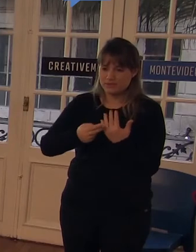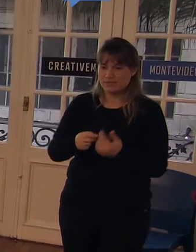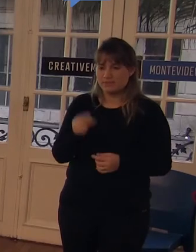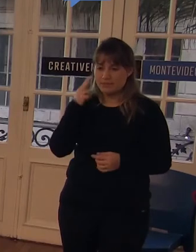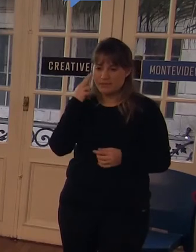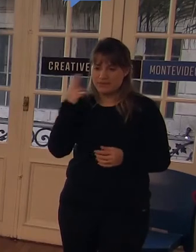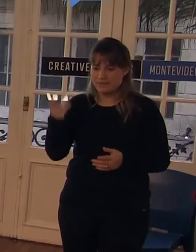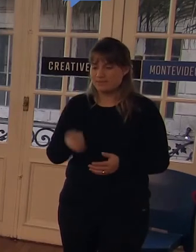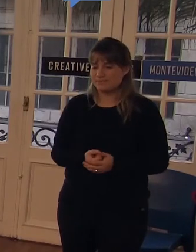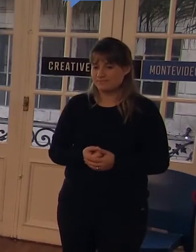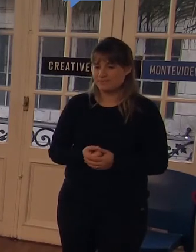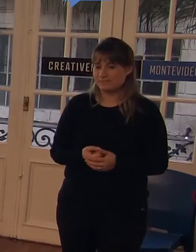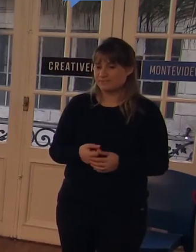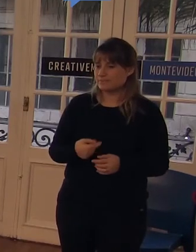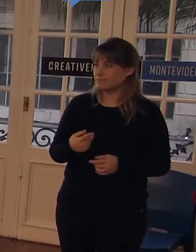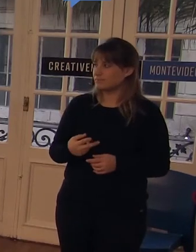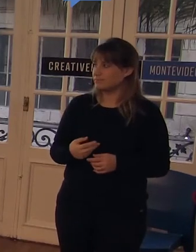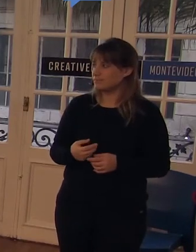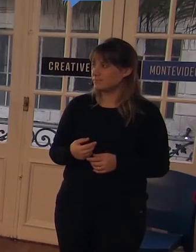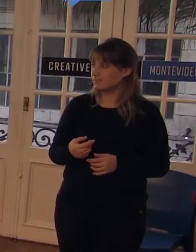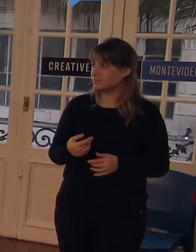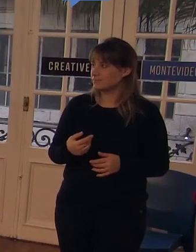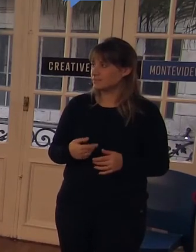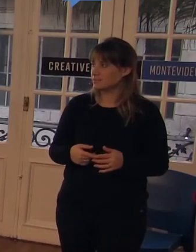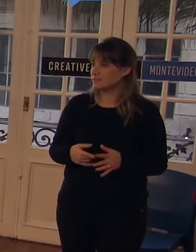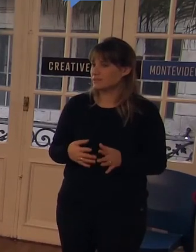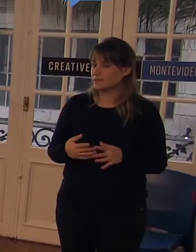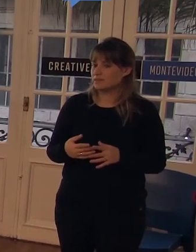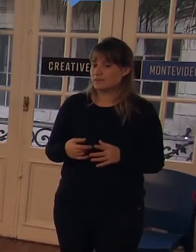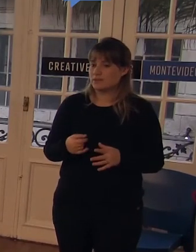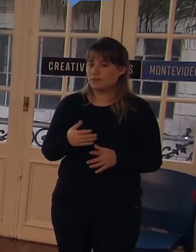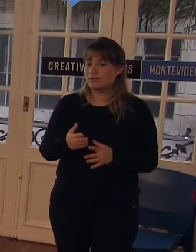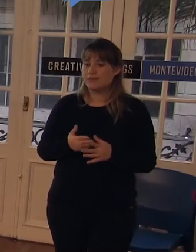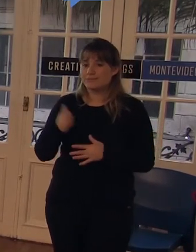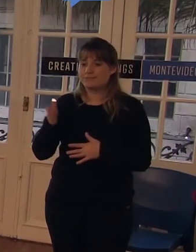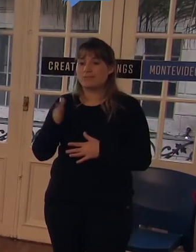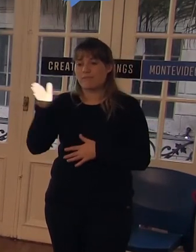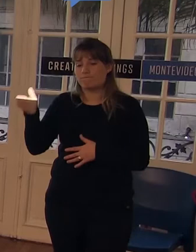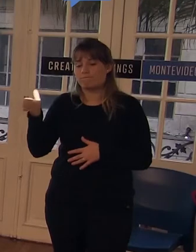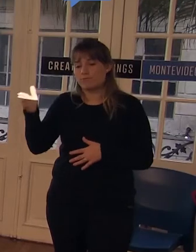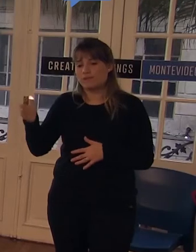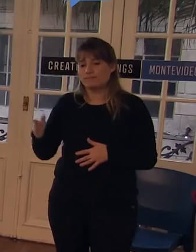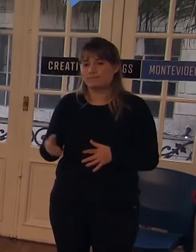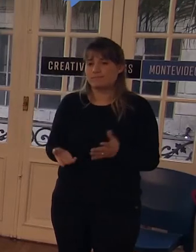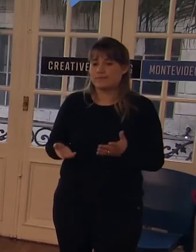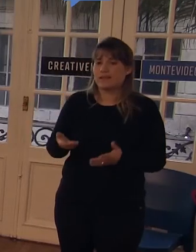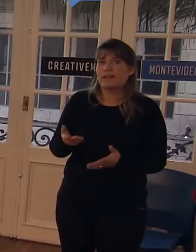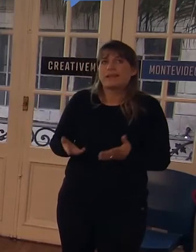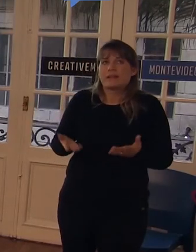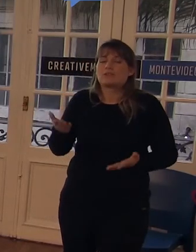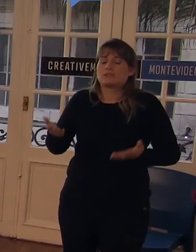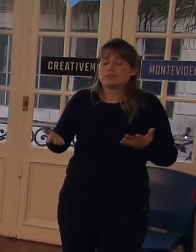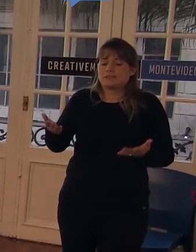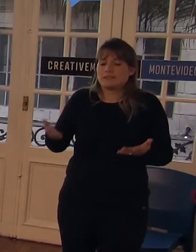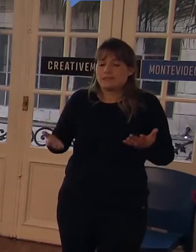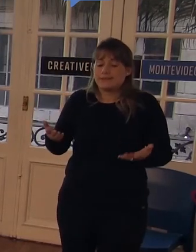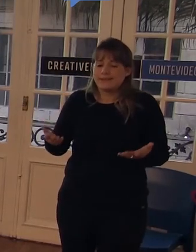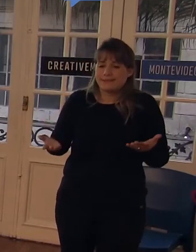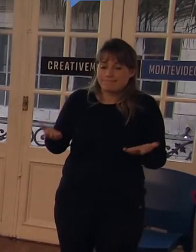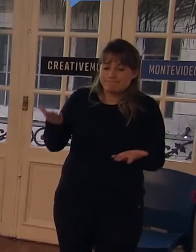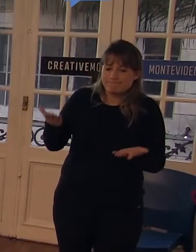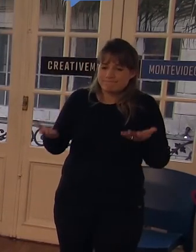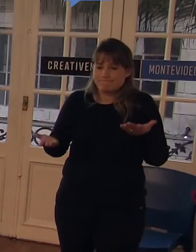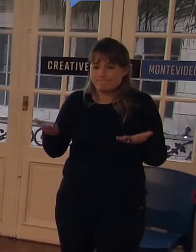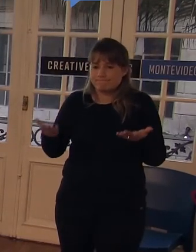llegué un poco a Bellas Artes tratando de encontrar un equilibrio entre lo que yo consideraba